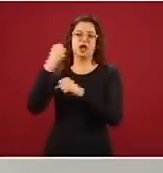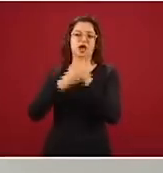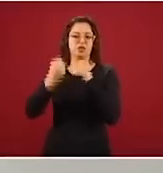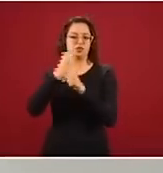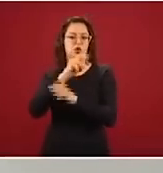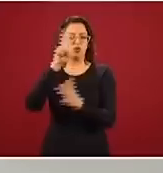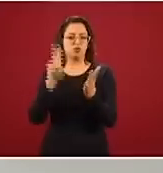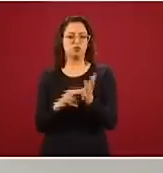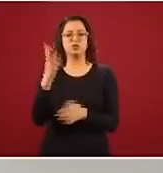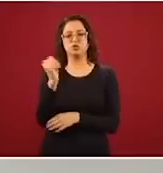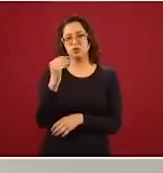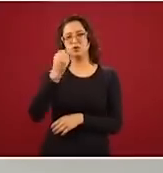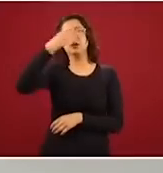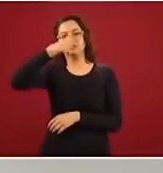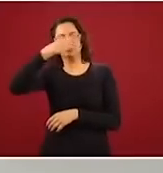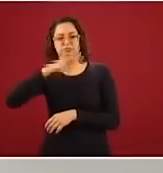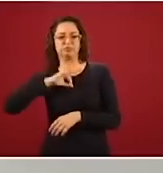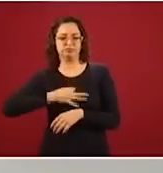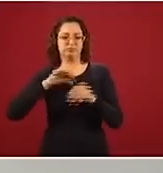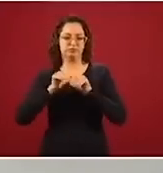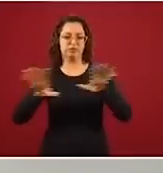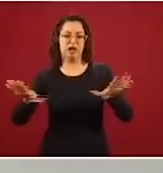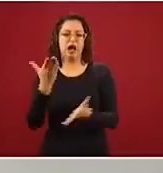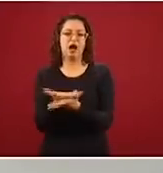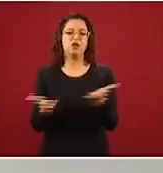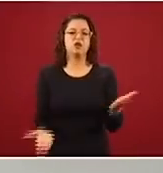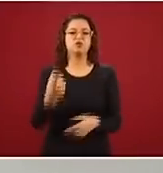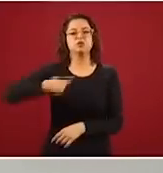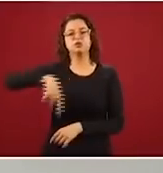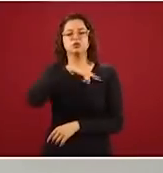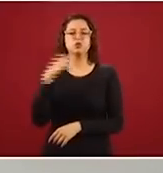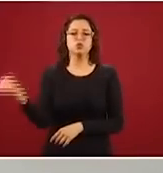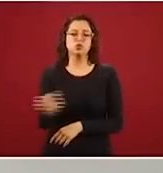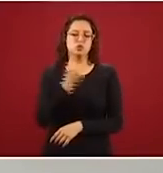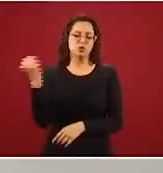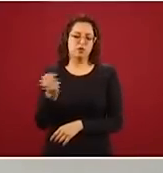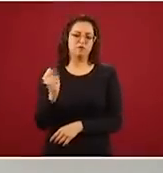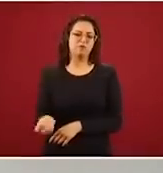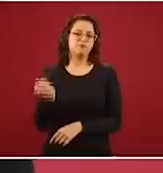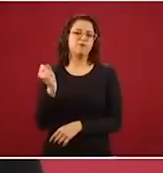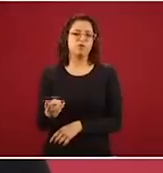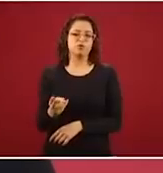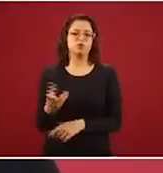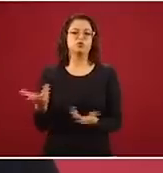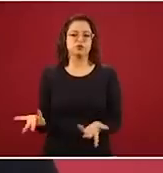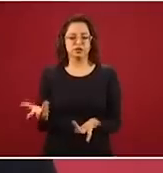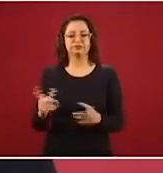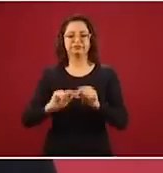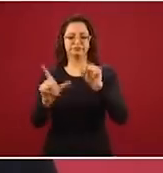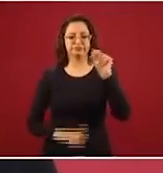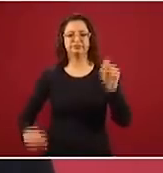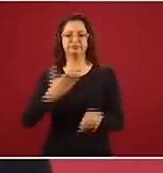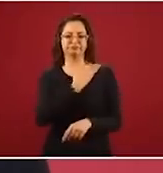2009, les puedo decir, es una gran fortuna tener un líder nacional, un